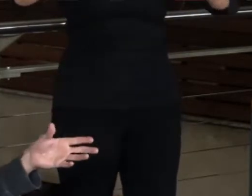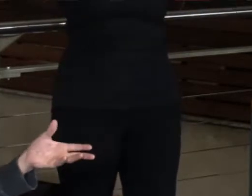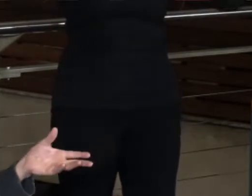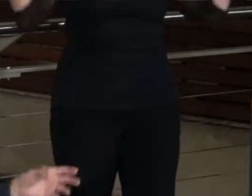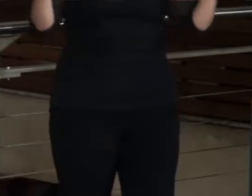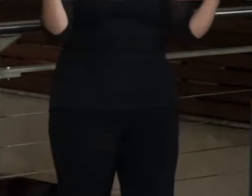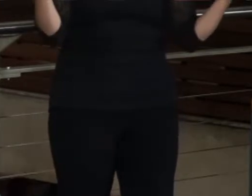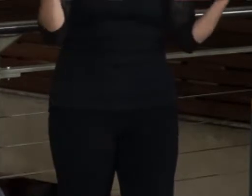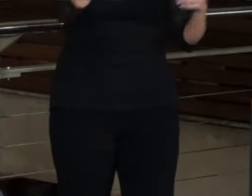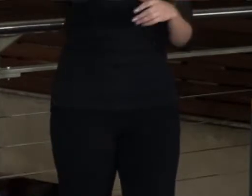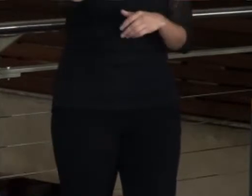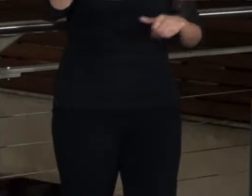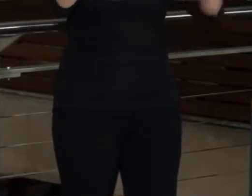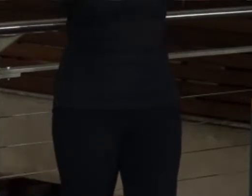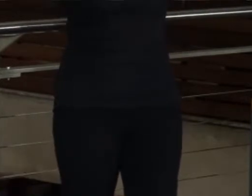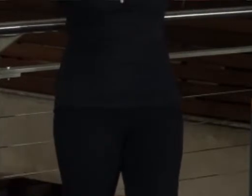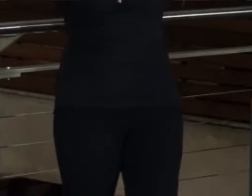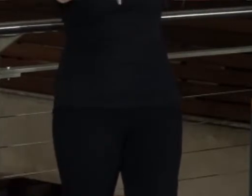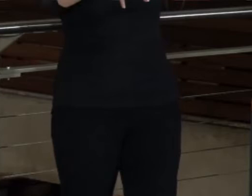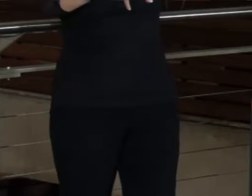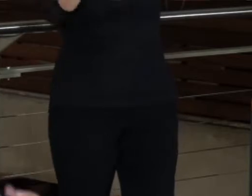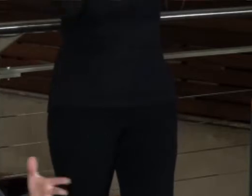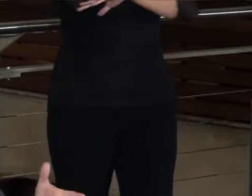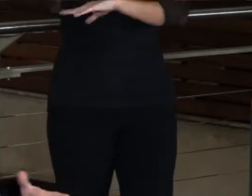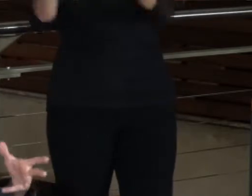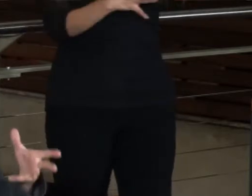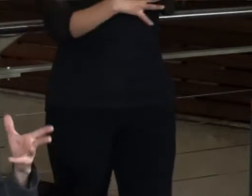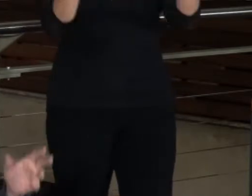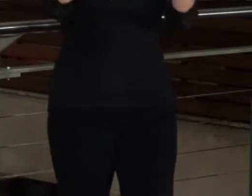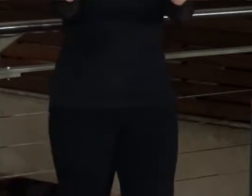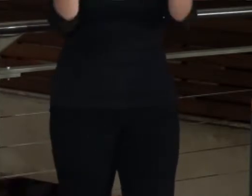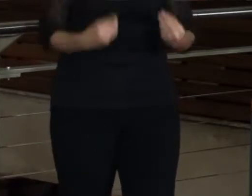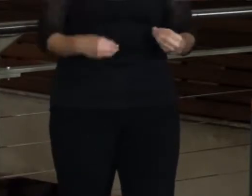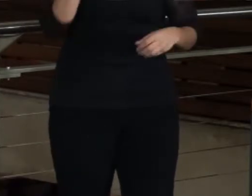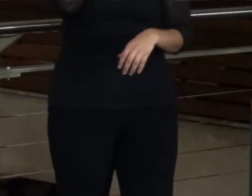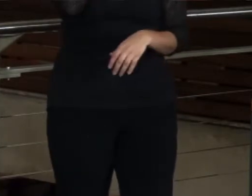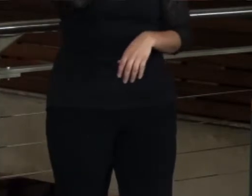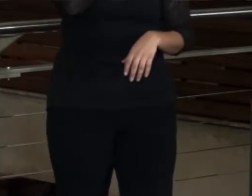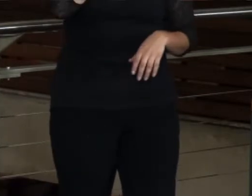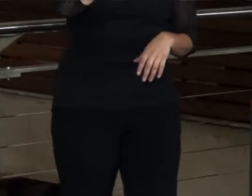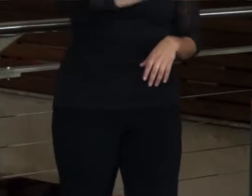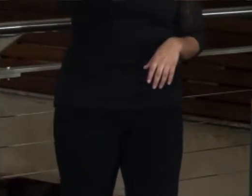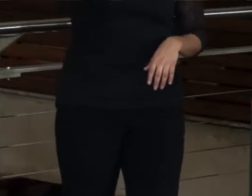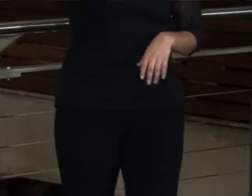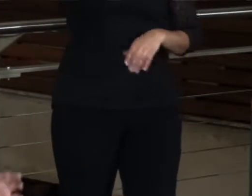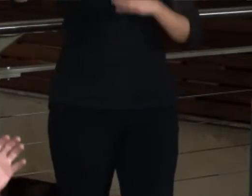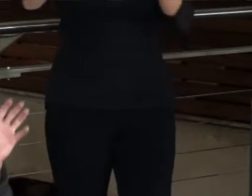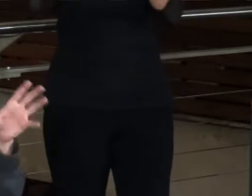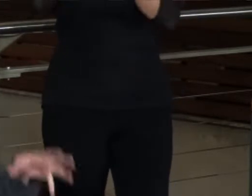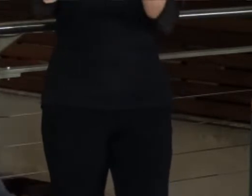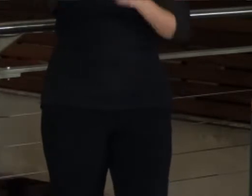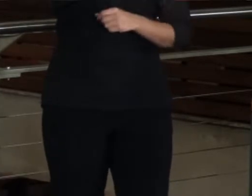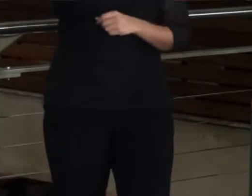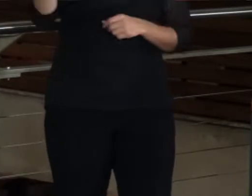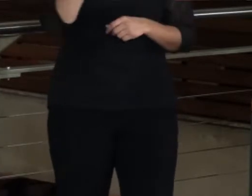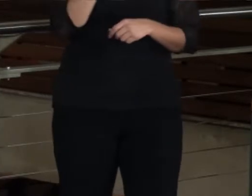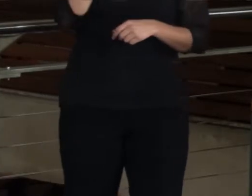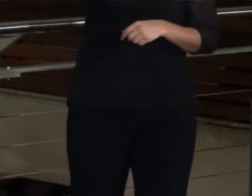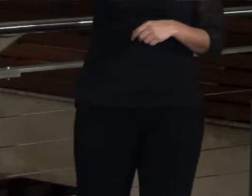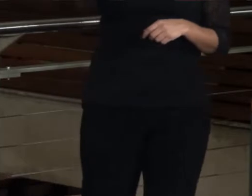selvas sudamericanas y yo fui el primer voluntario que la compañía y ahí pues tuvimos que ir a la